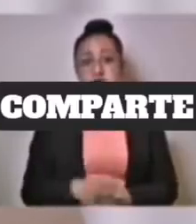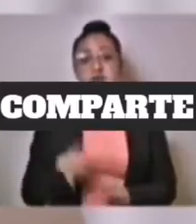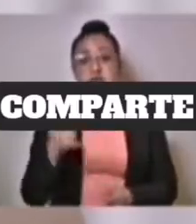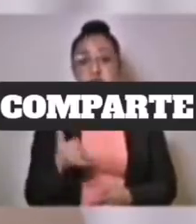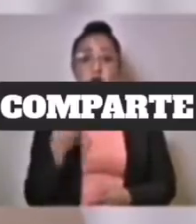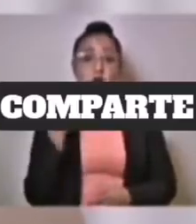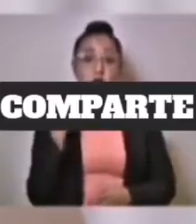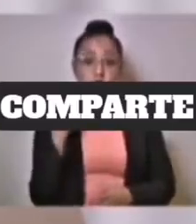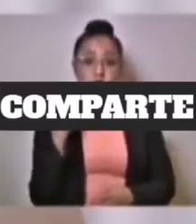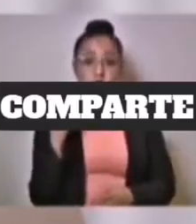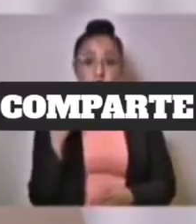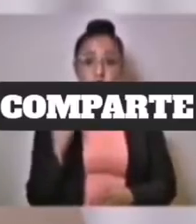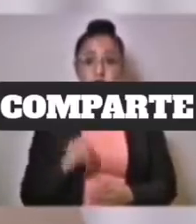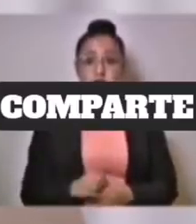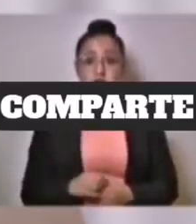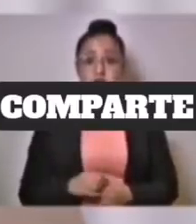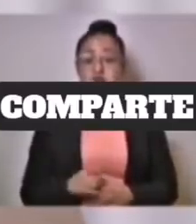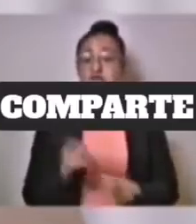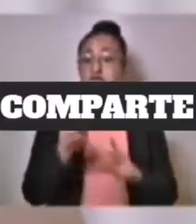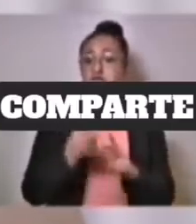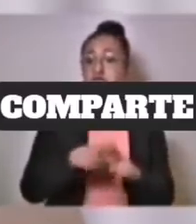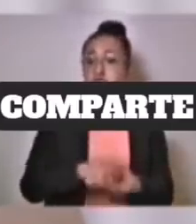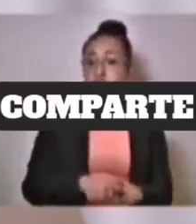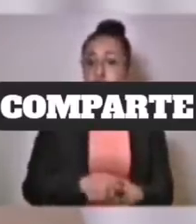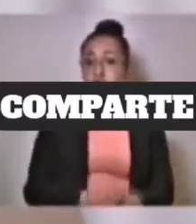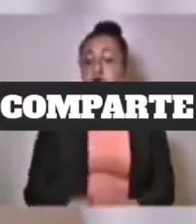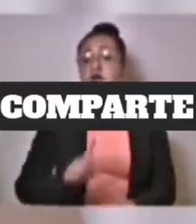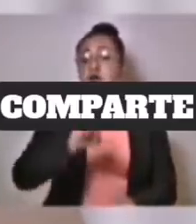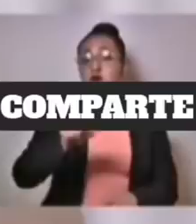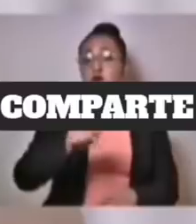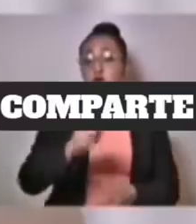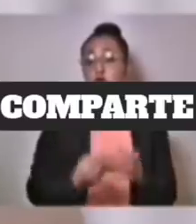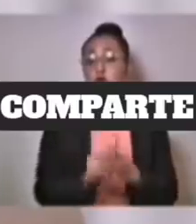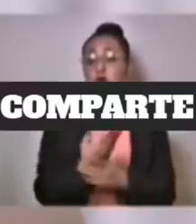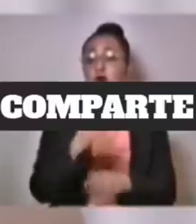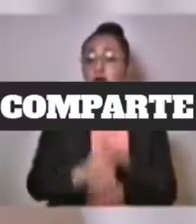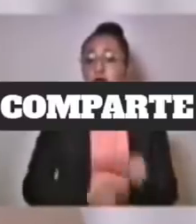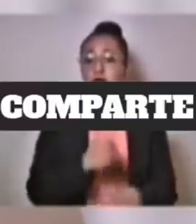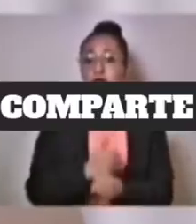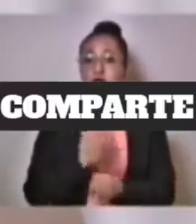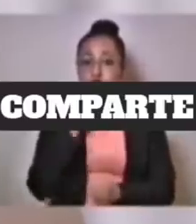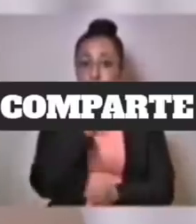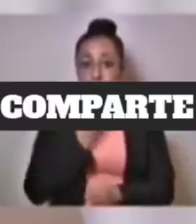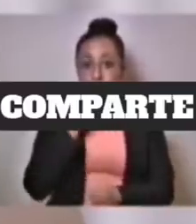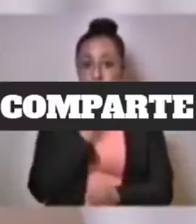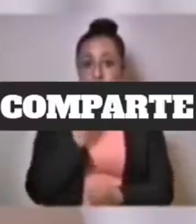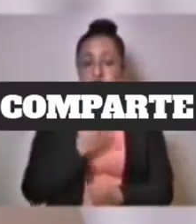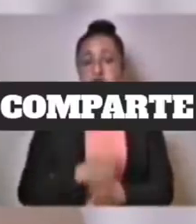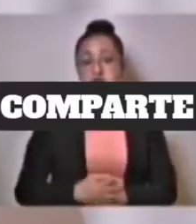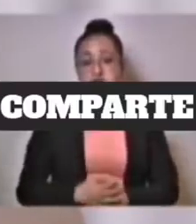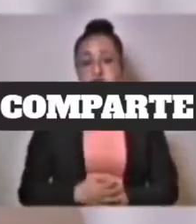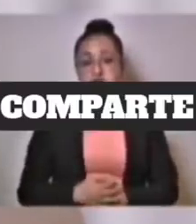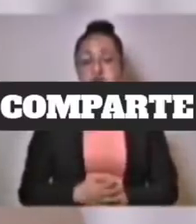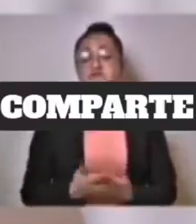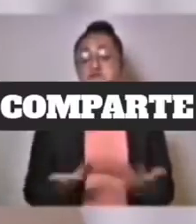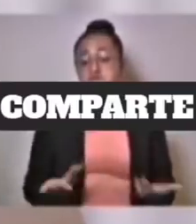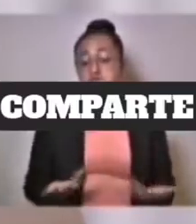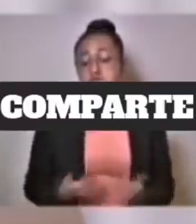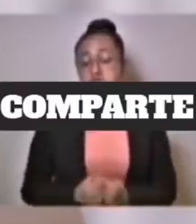octubre se arranque el siguiente año escolar. Y con